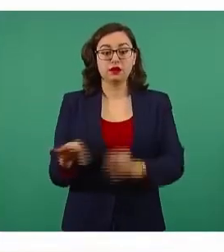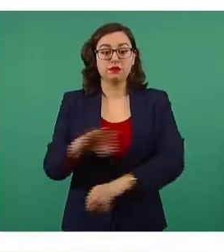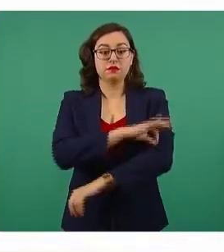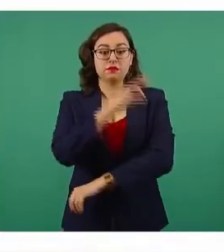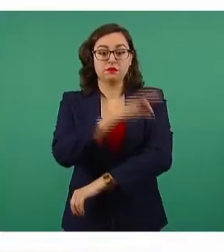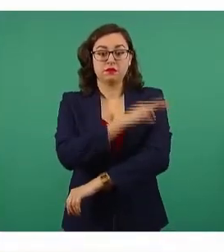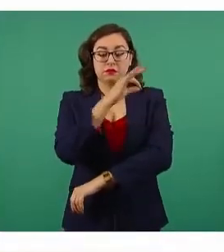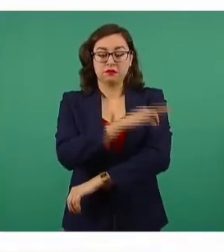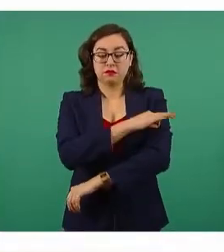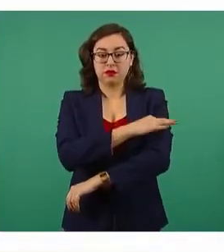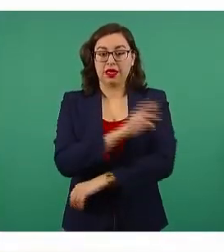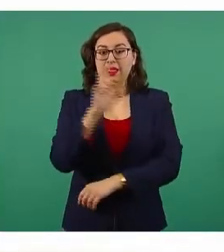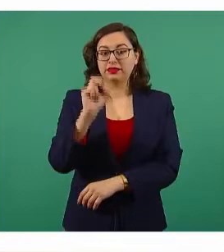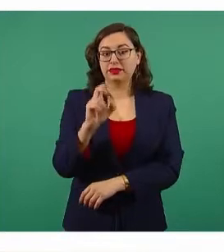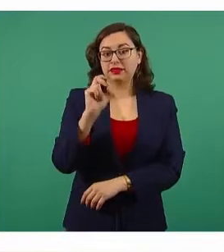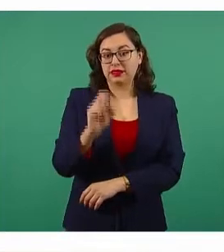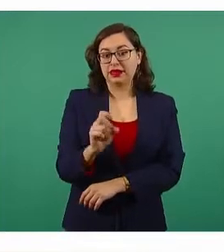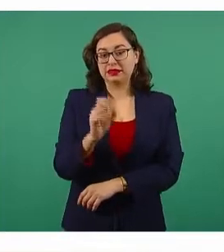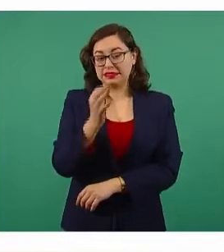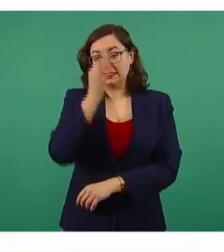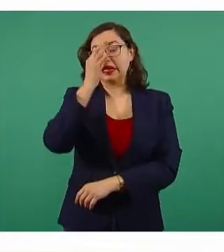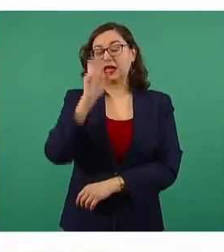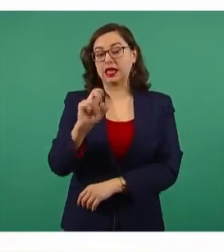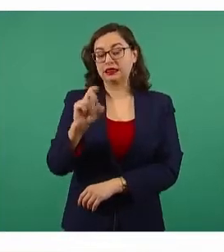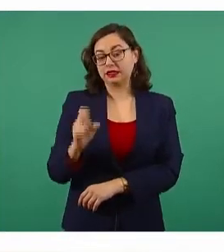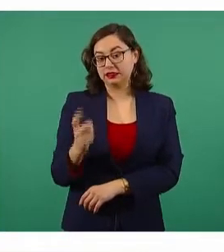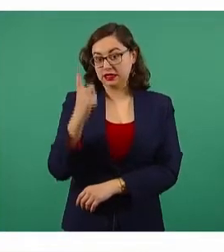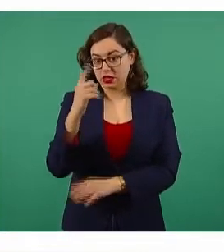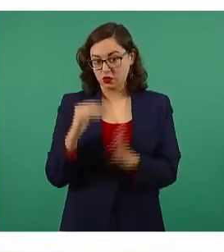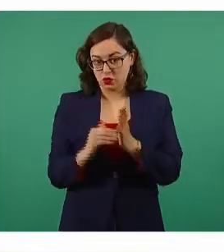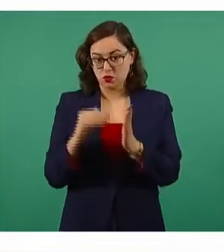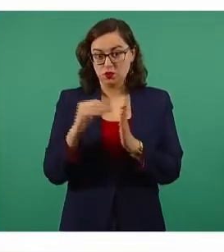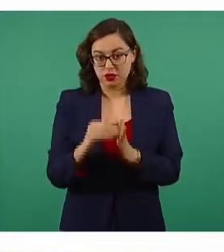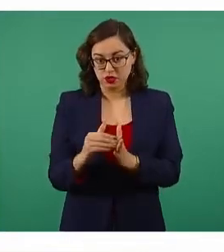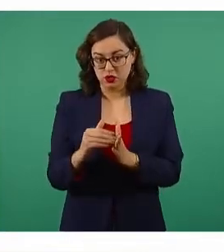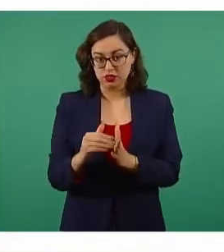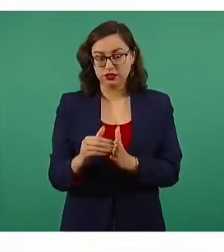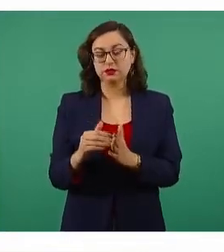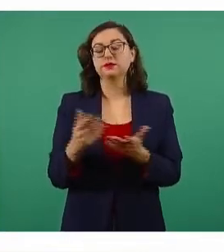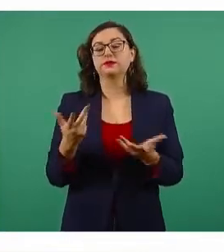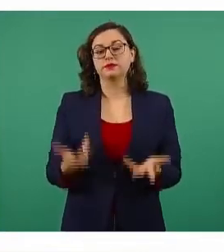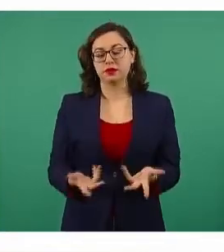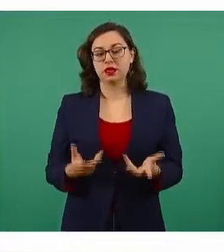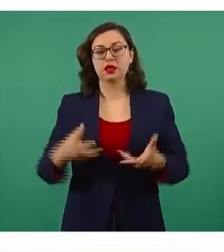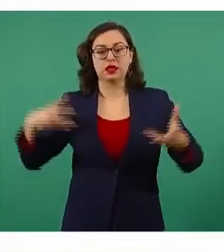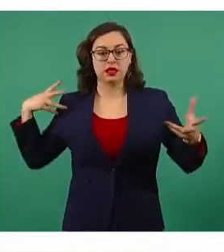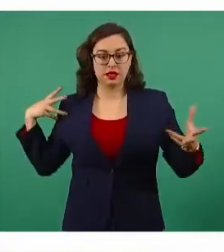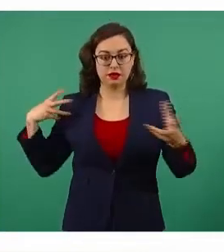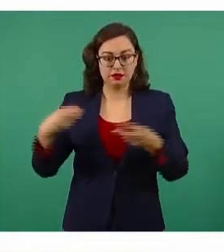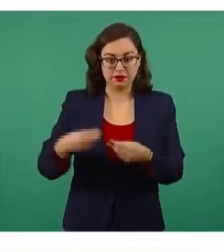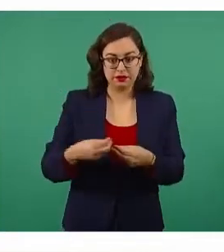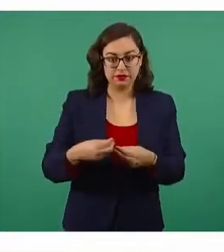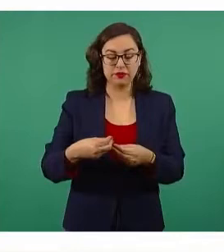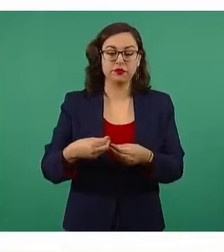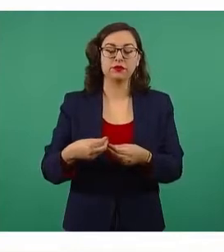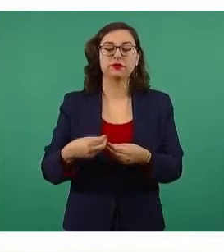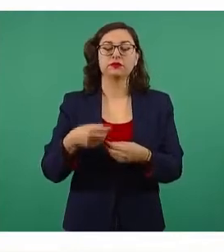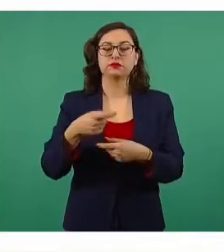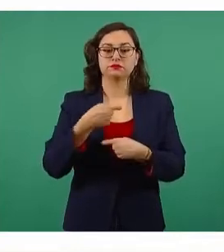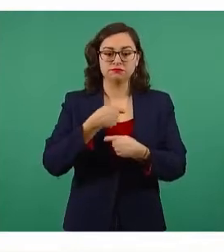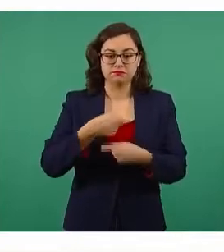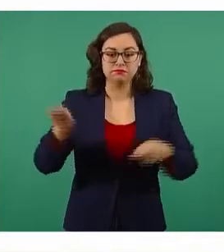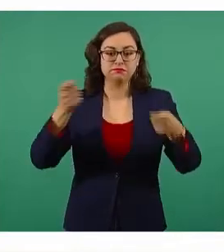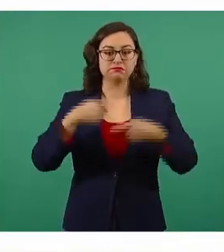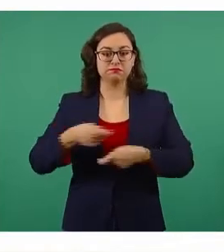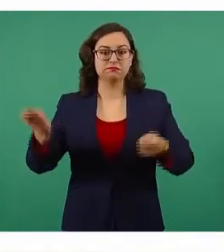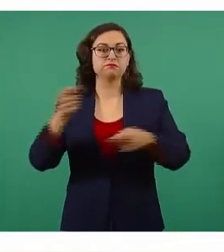México desde la primera, que se puso el 24 de diciembre del año pasado. Casi 31 millones de dosis se han